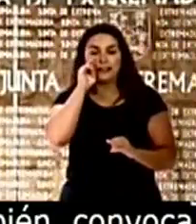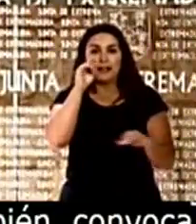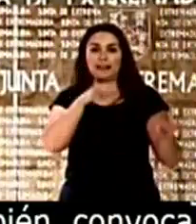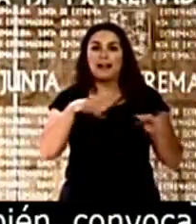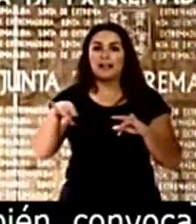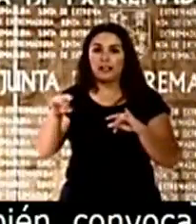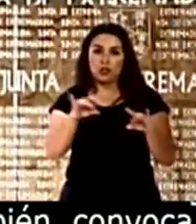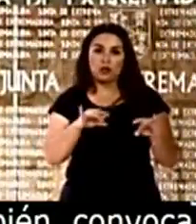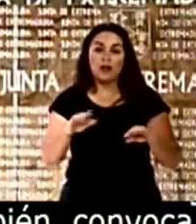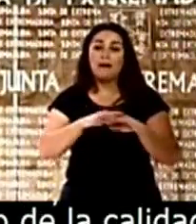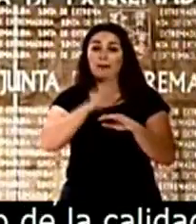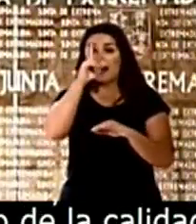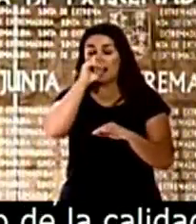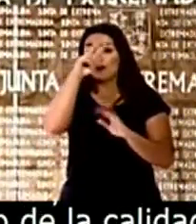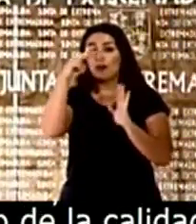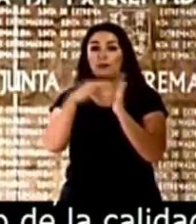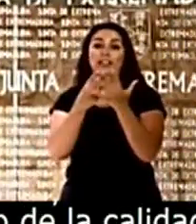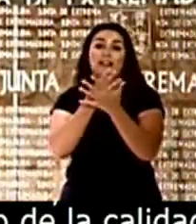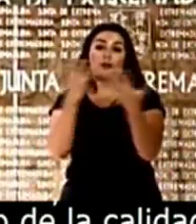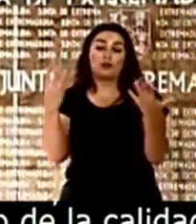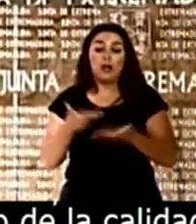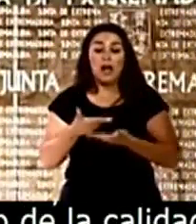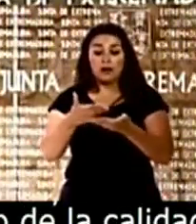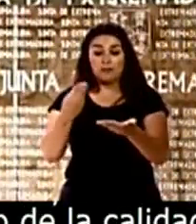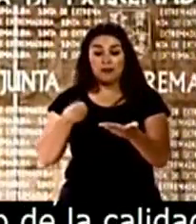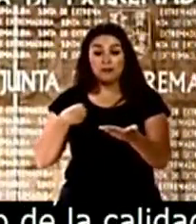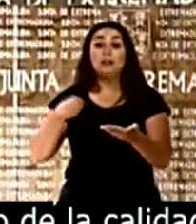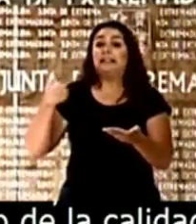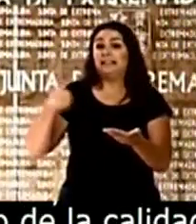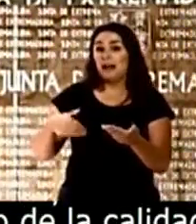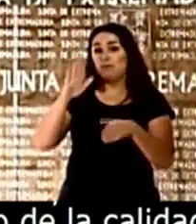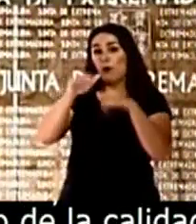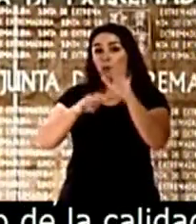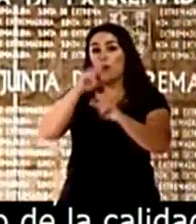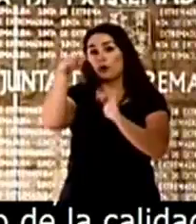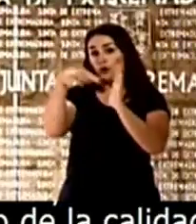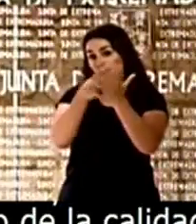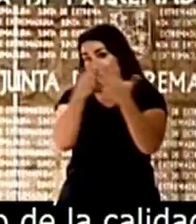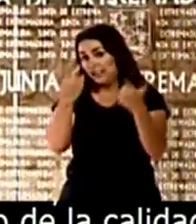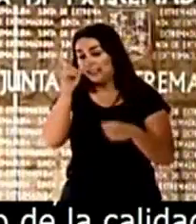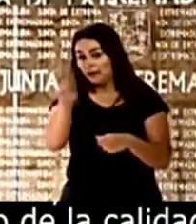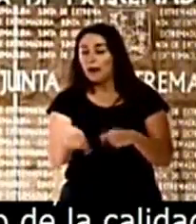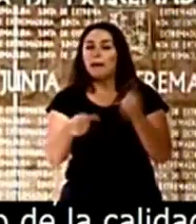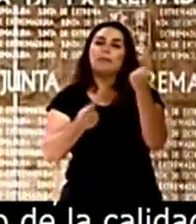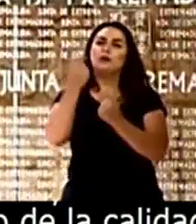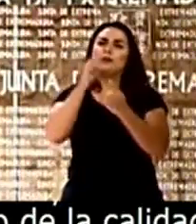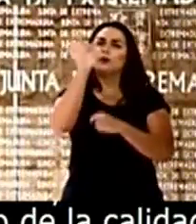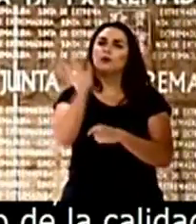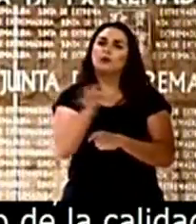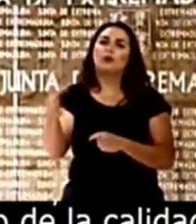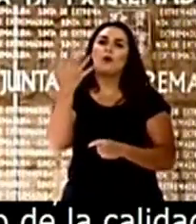región para el año 2018. Estas ayudas ya las hemos convocado en el año 17 también, con un presupuesto de